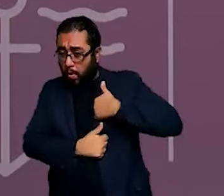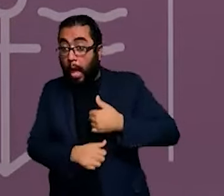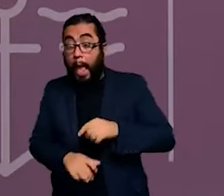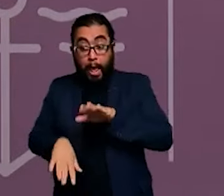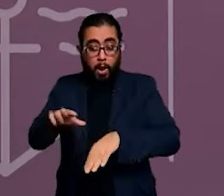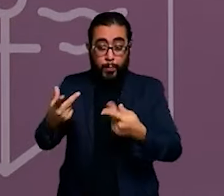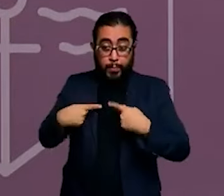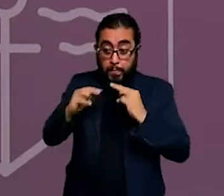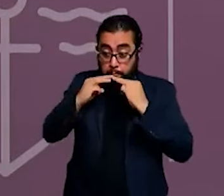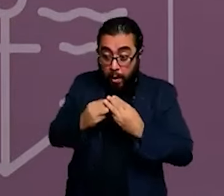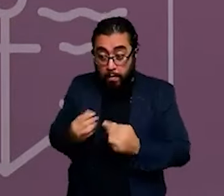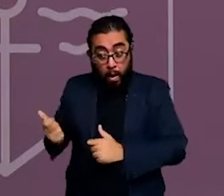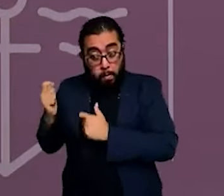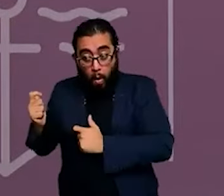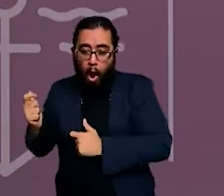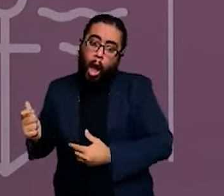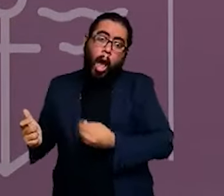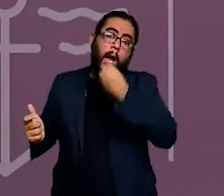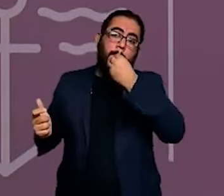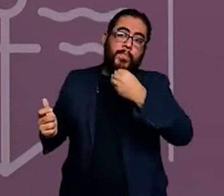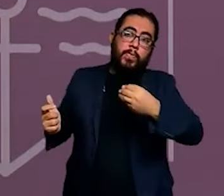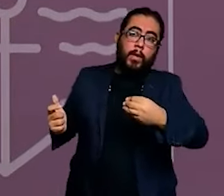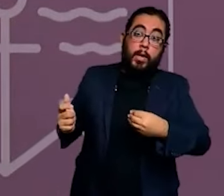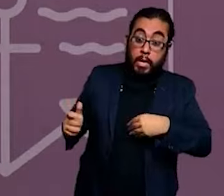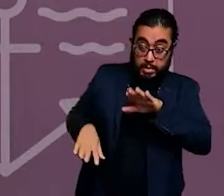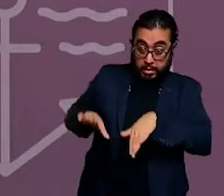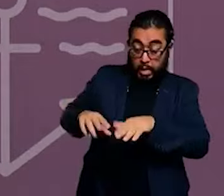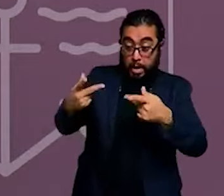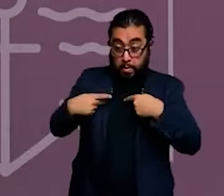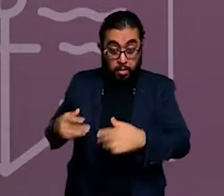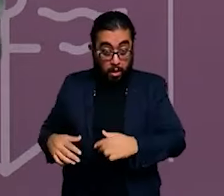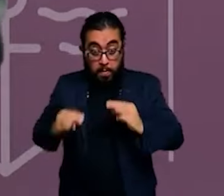armados y que seguramente salen con la intención de ir a provocar algún